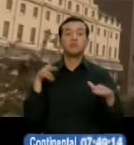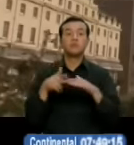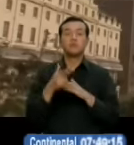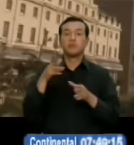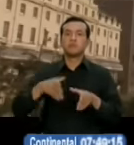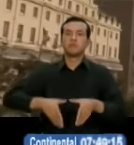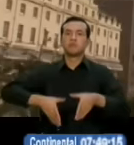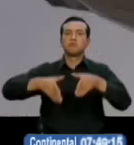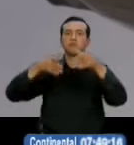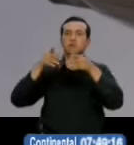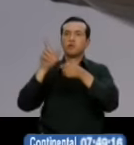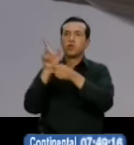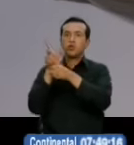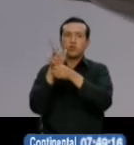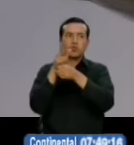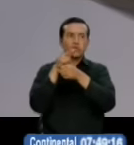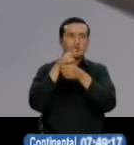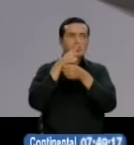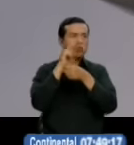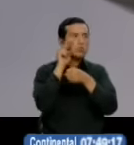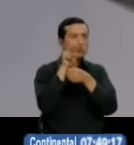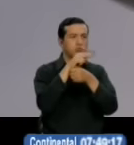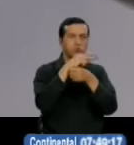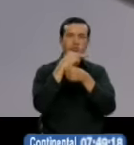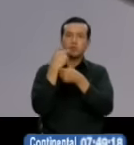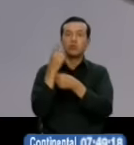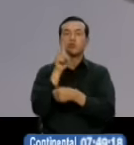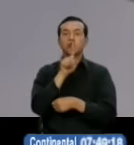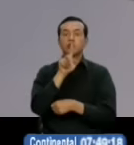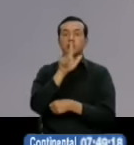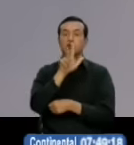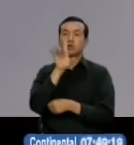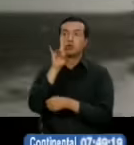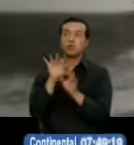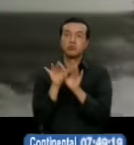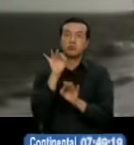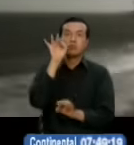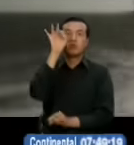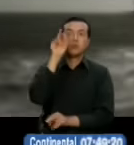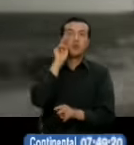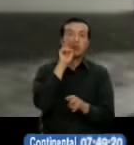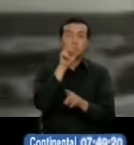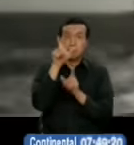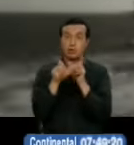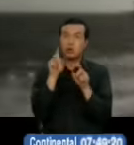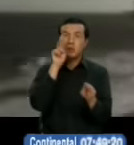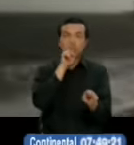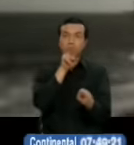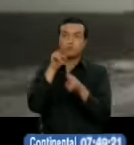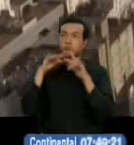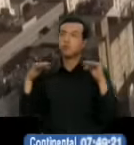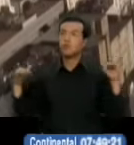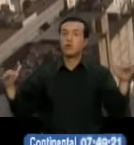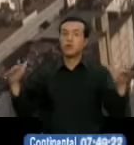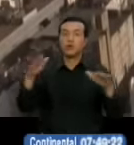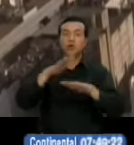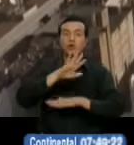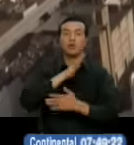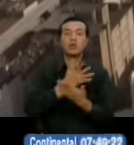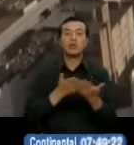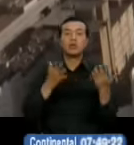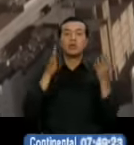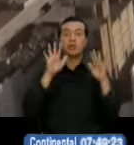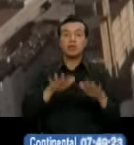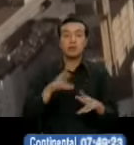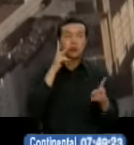de observación en movimiento más alta del mundo. Tiene 138 metros de altura y permite al visitante contemplar la costa sur de Inglaterra